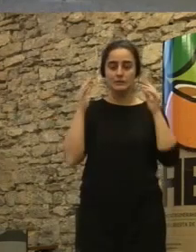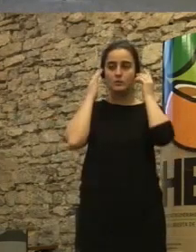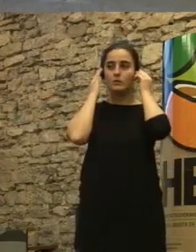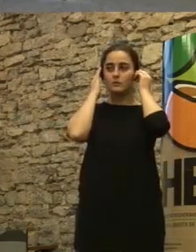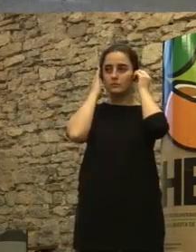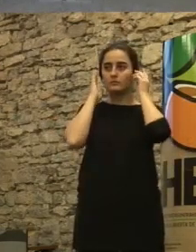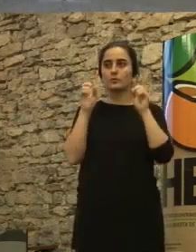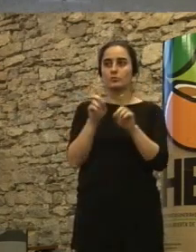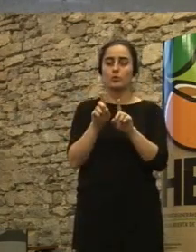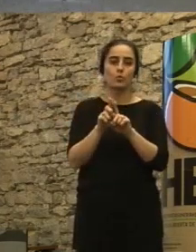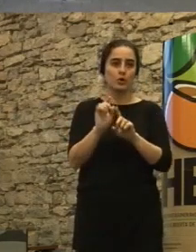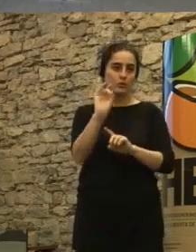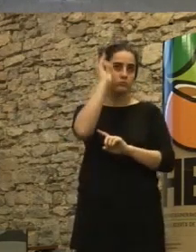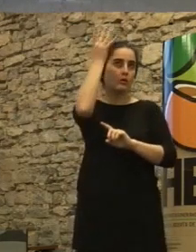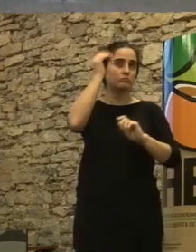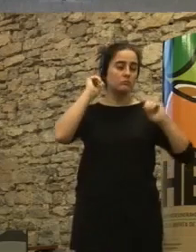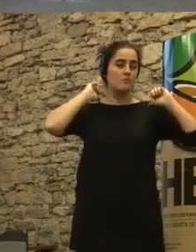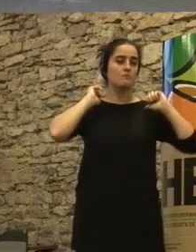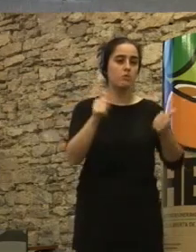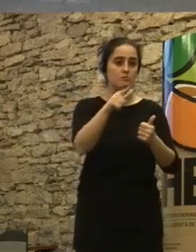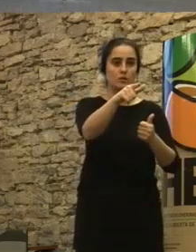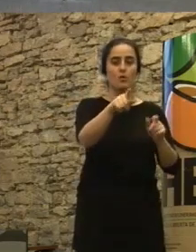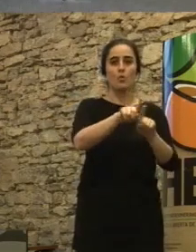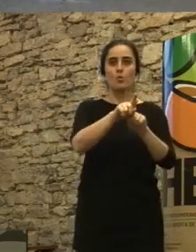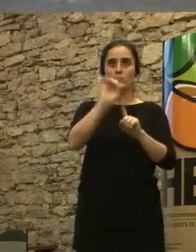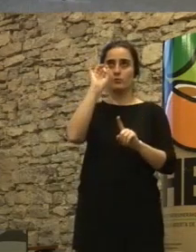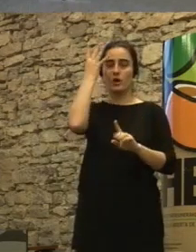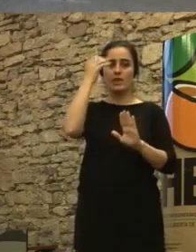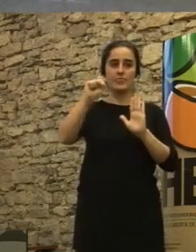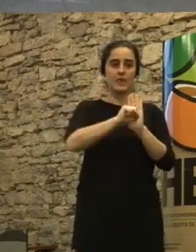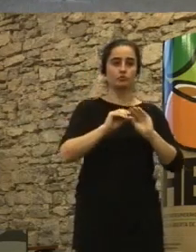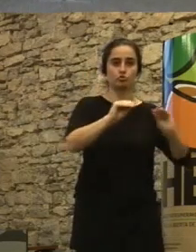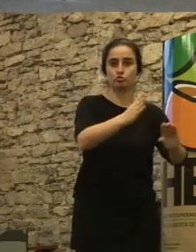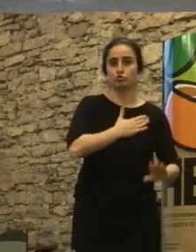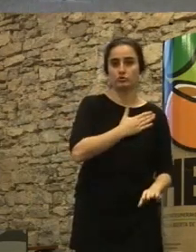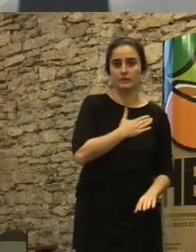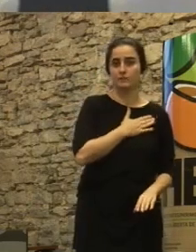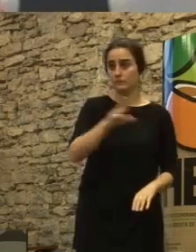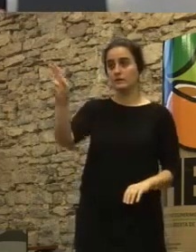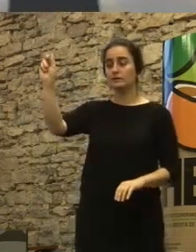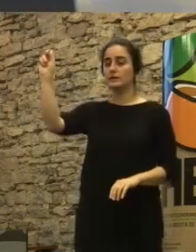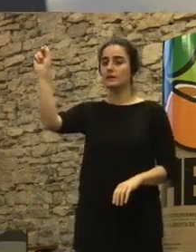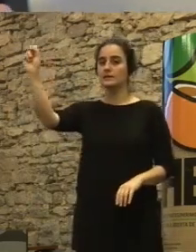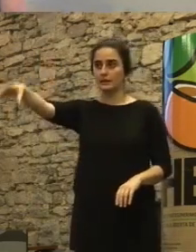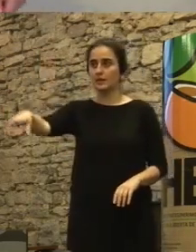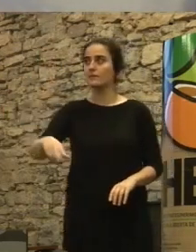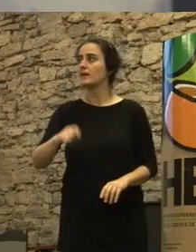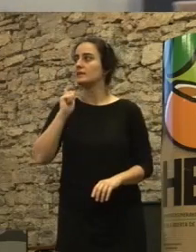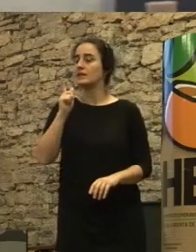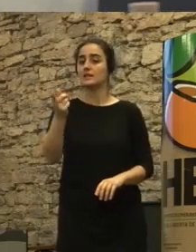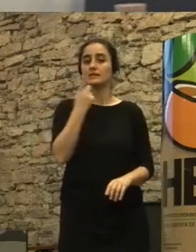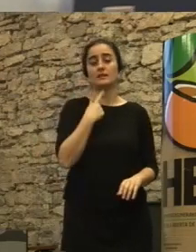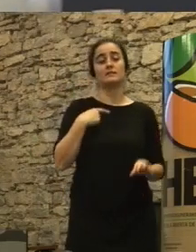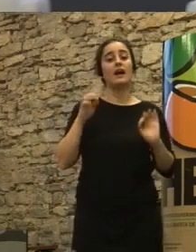como la iniciadora o el iniciador que patenta una idea, ¿no? Cuando... No, no, tienes toda la razón y esta es una observación que recibimos muy a